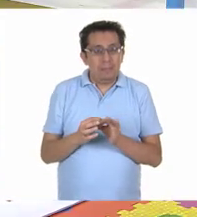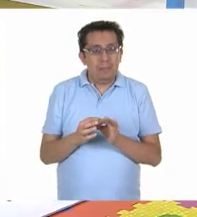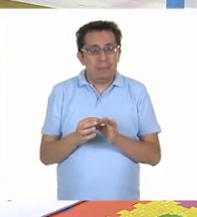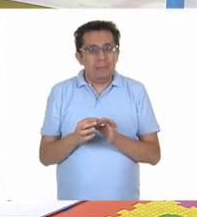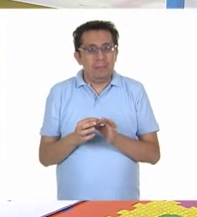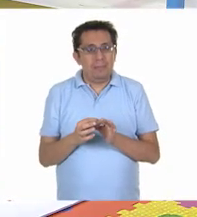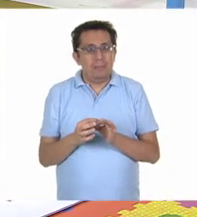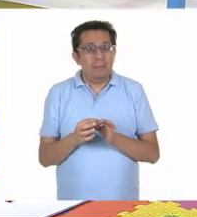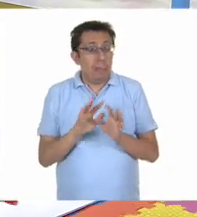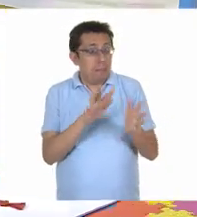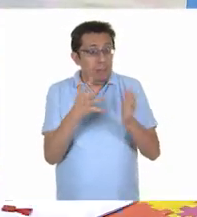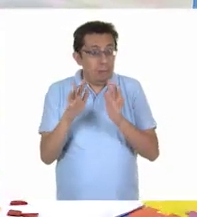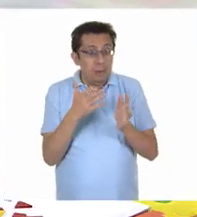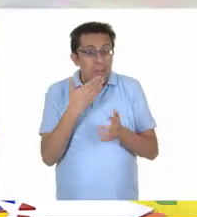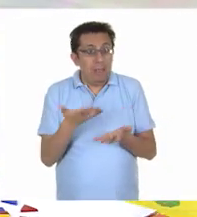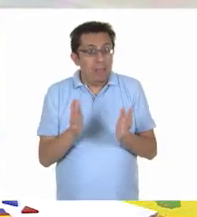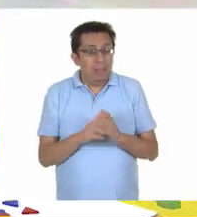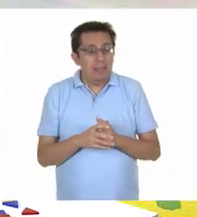¿Qué tal así?